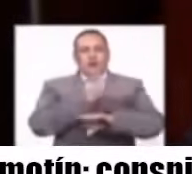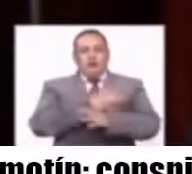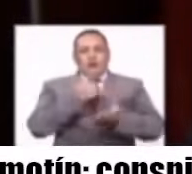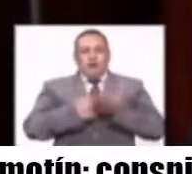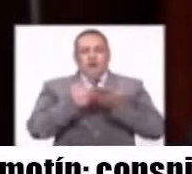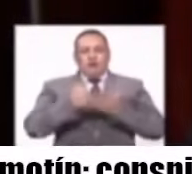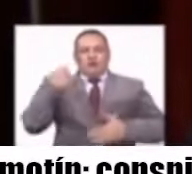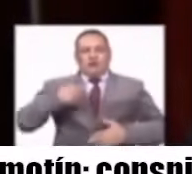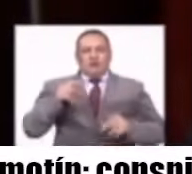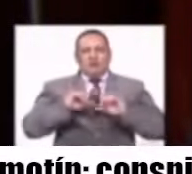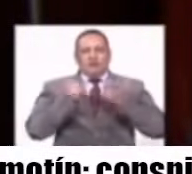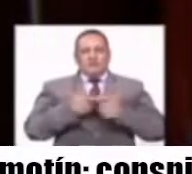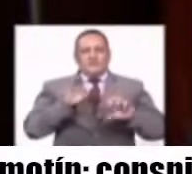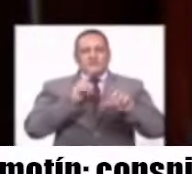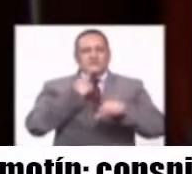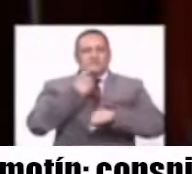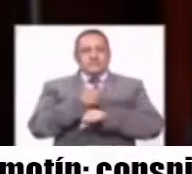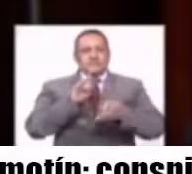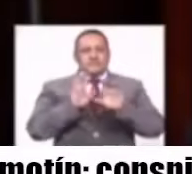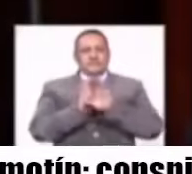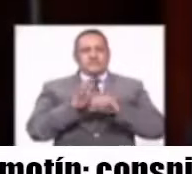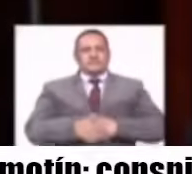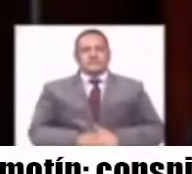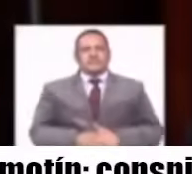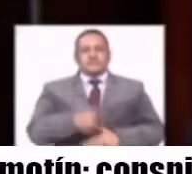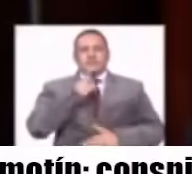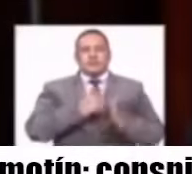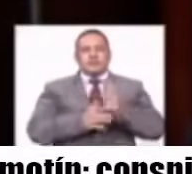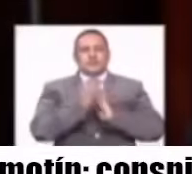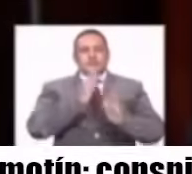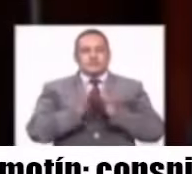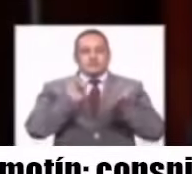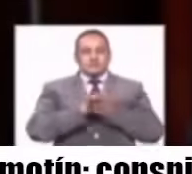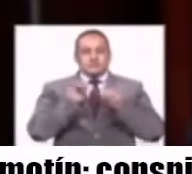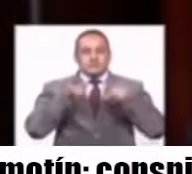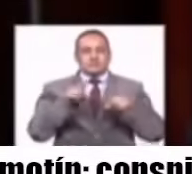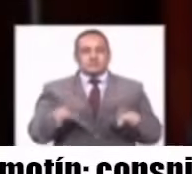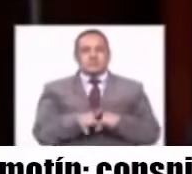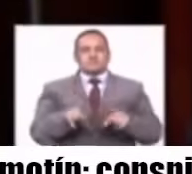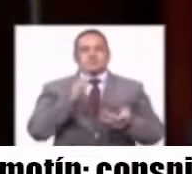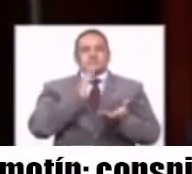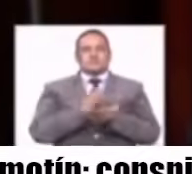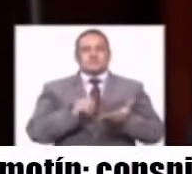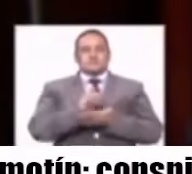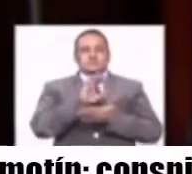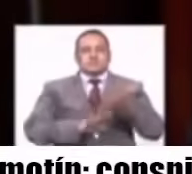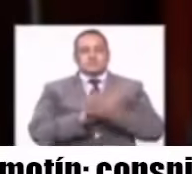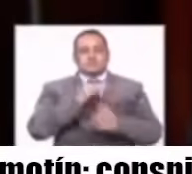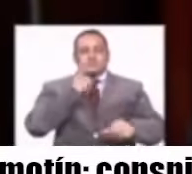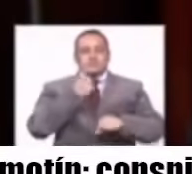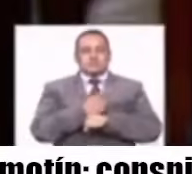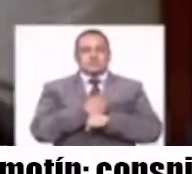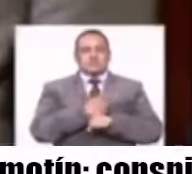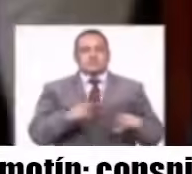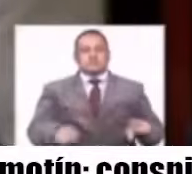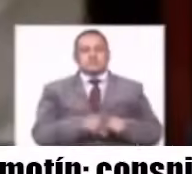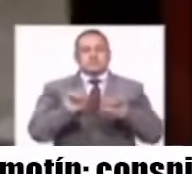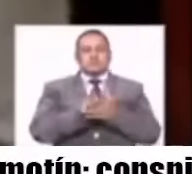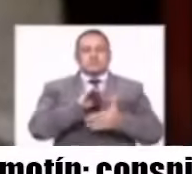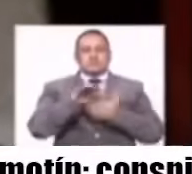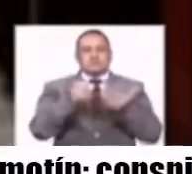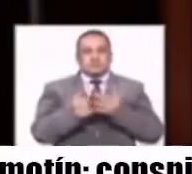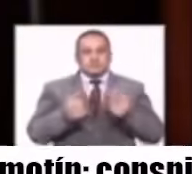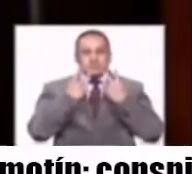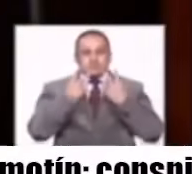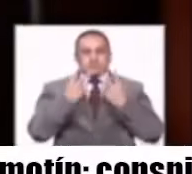de la subcomisión de acusación constitucional, es falso que eso sea parte del informe y de la acusación. Y también